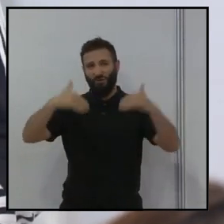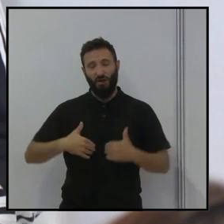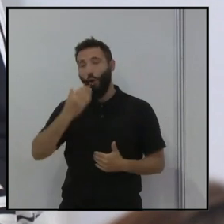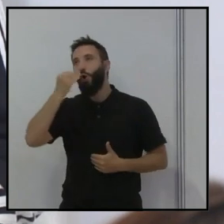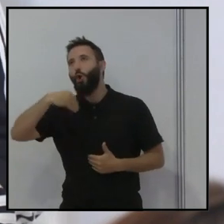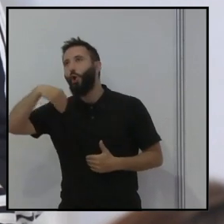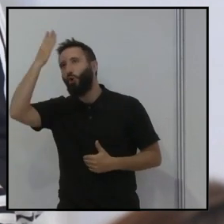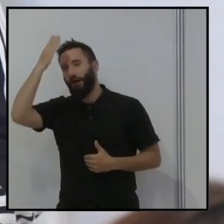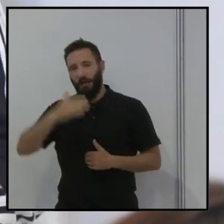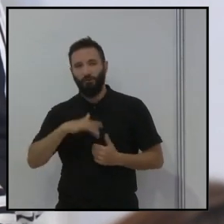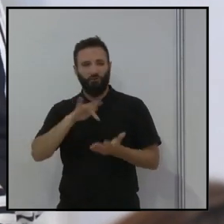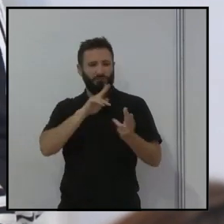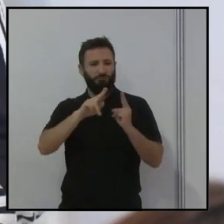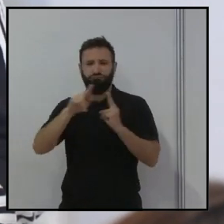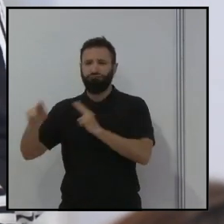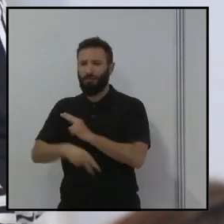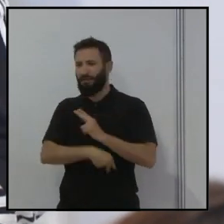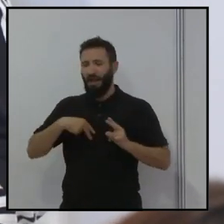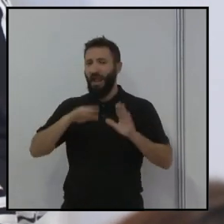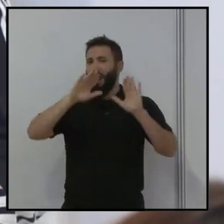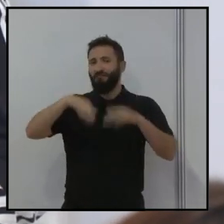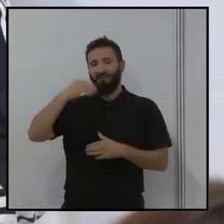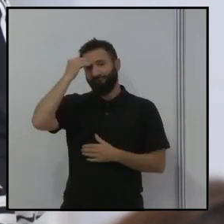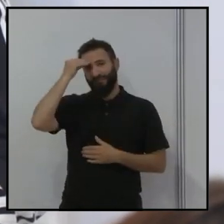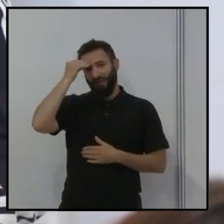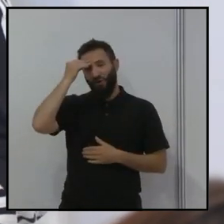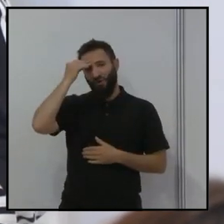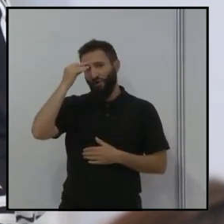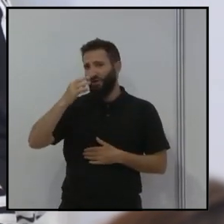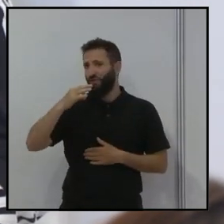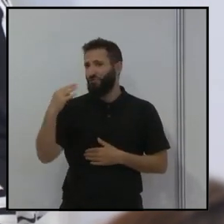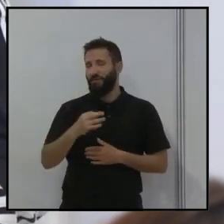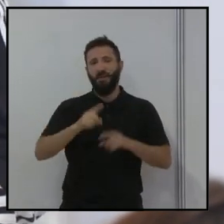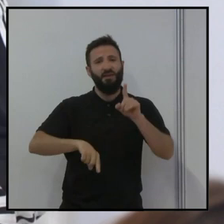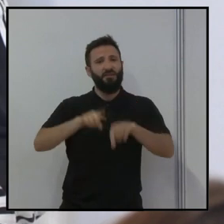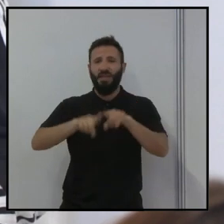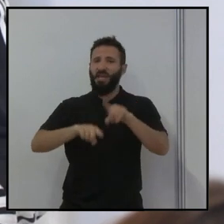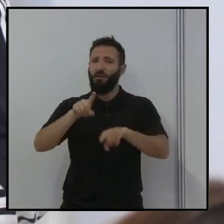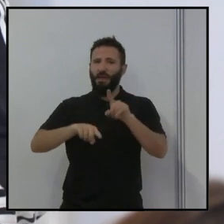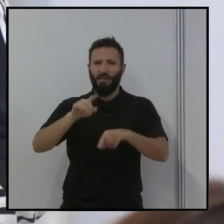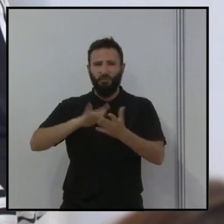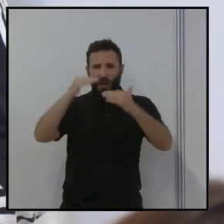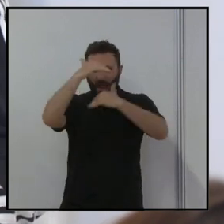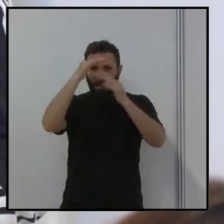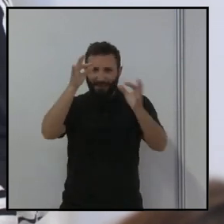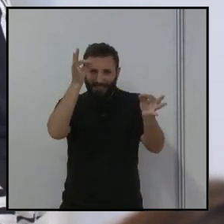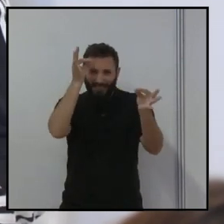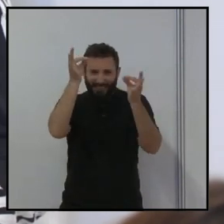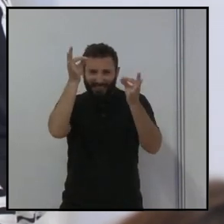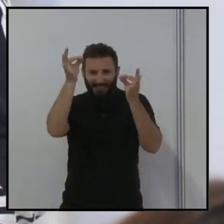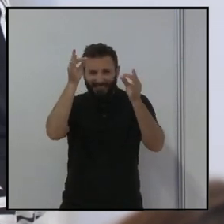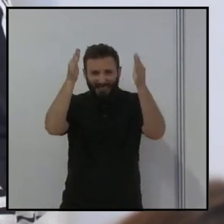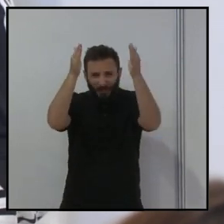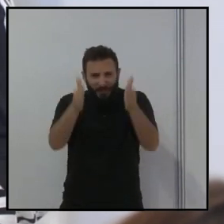Ojalá hubiera respuestas generales, pero yo creo que absolutamente todo eso depende de prestar una atención milimétrica